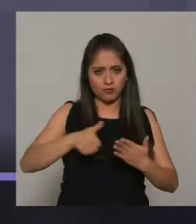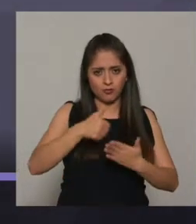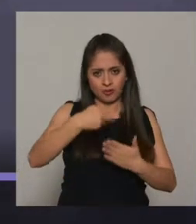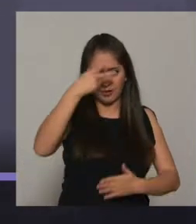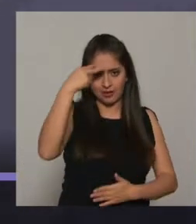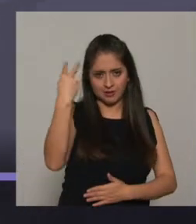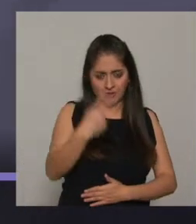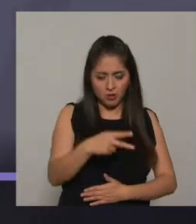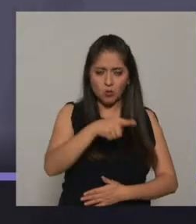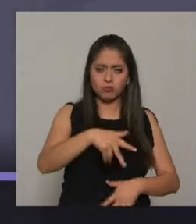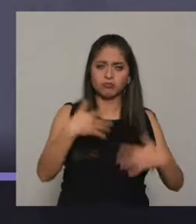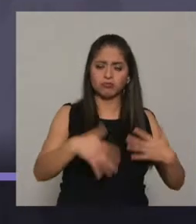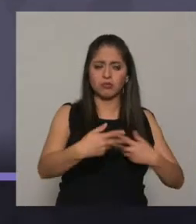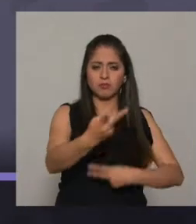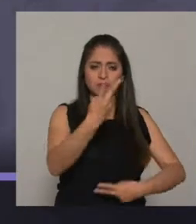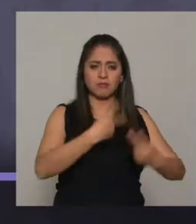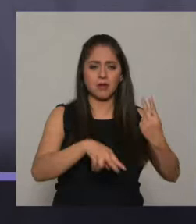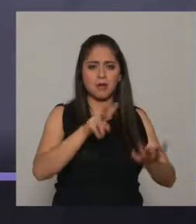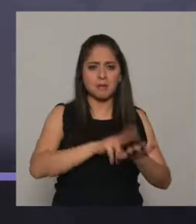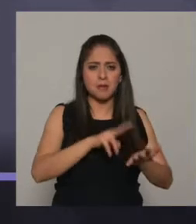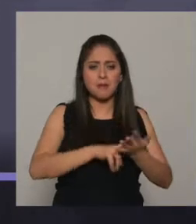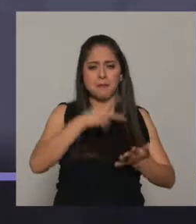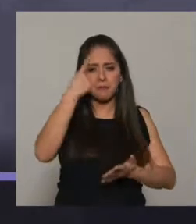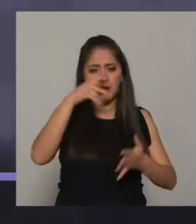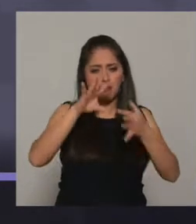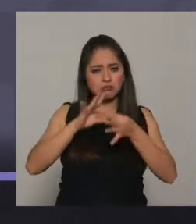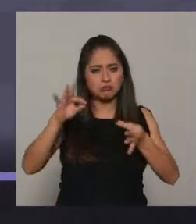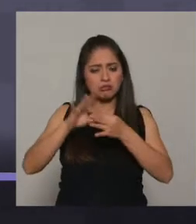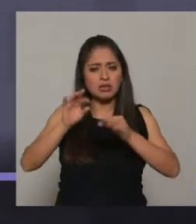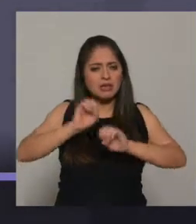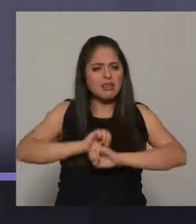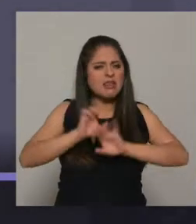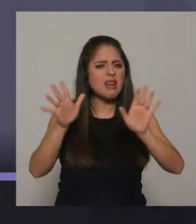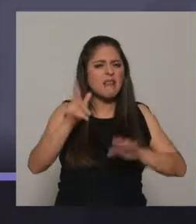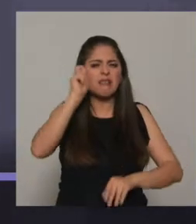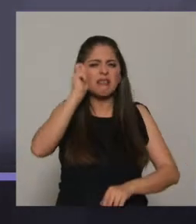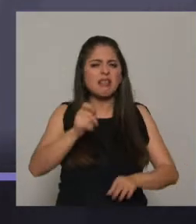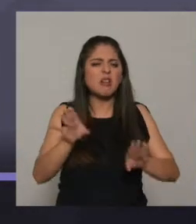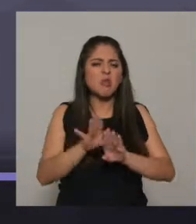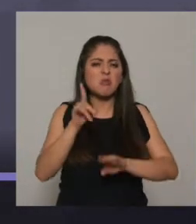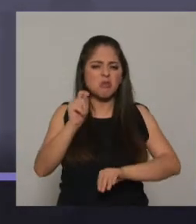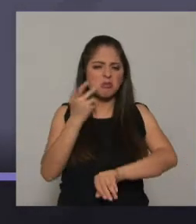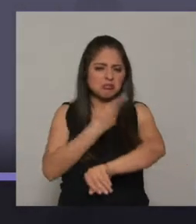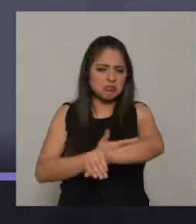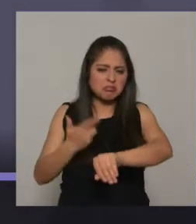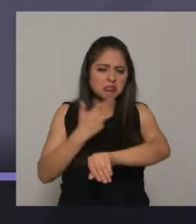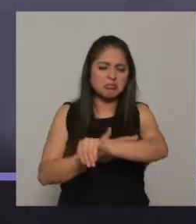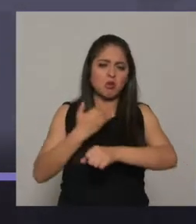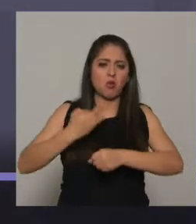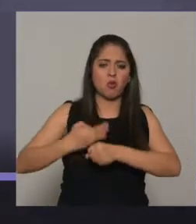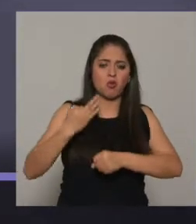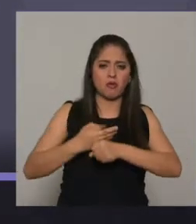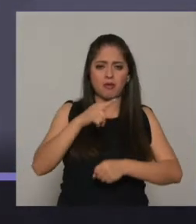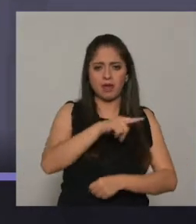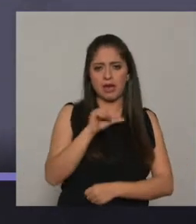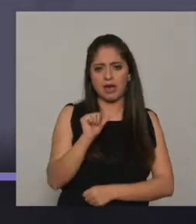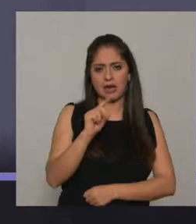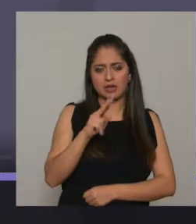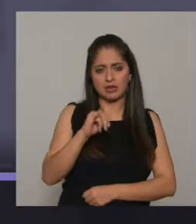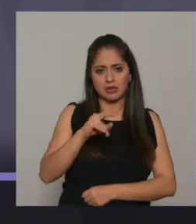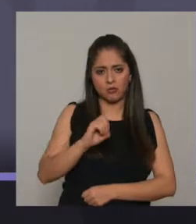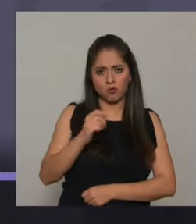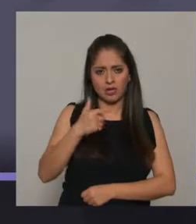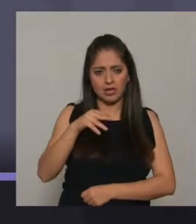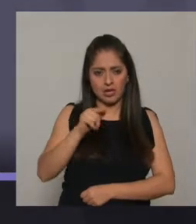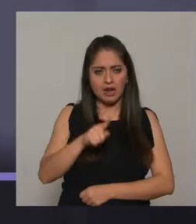de México, su valiosa presencia para aclararnos y explicarnos en qué proceso y cómo está el Archivo General